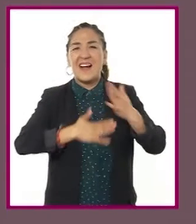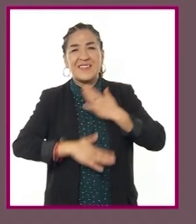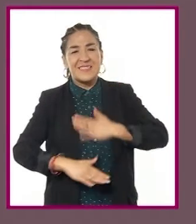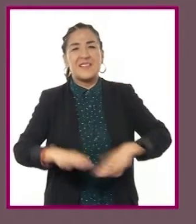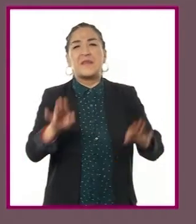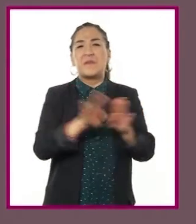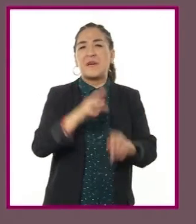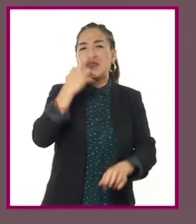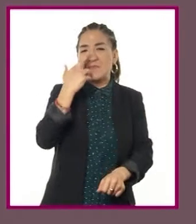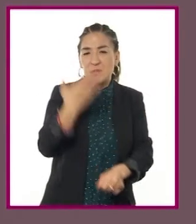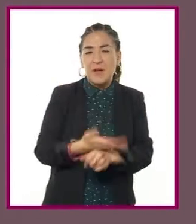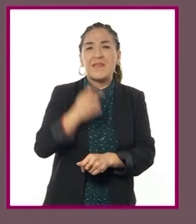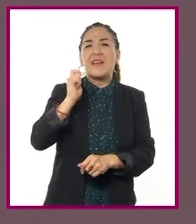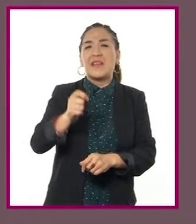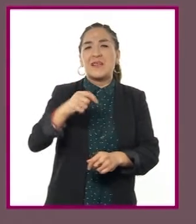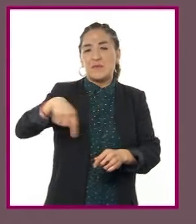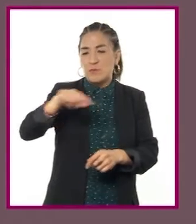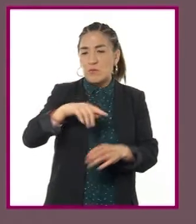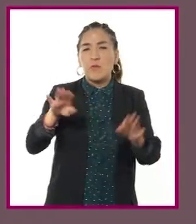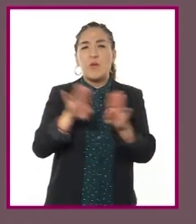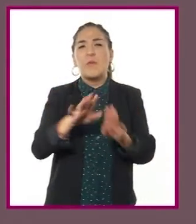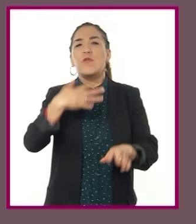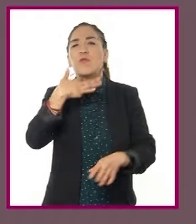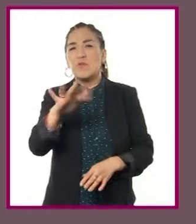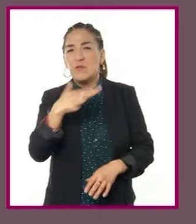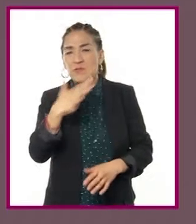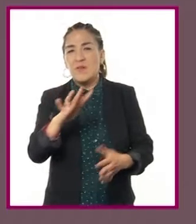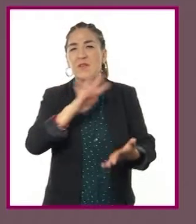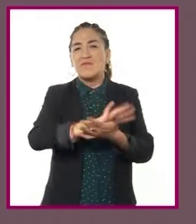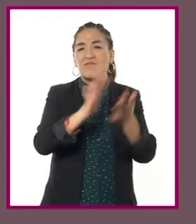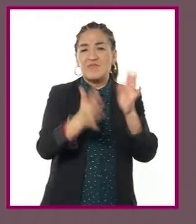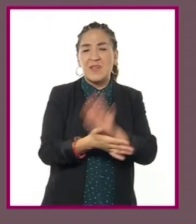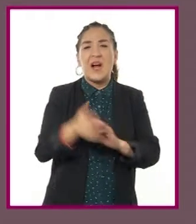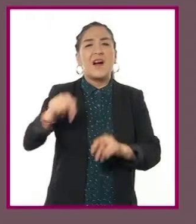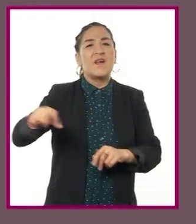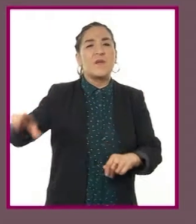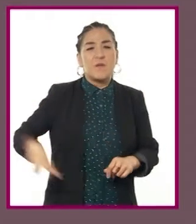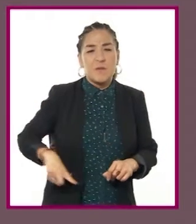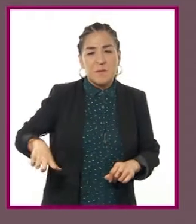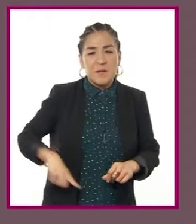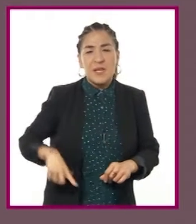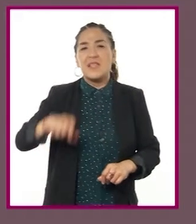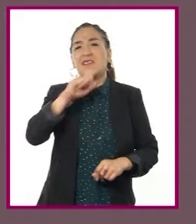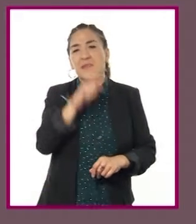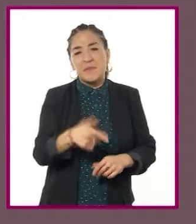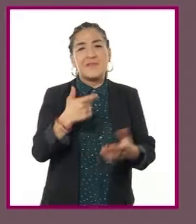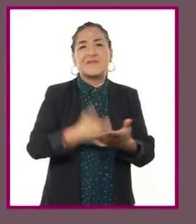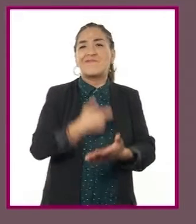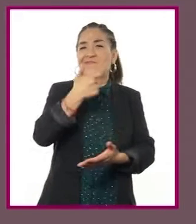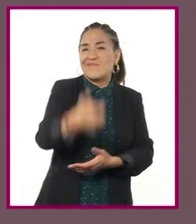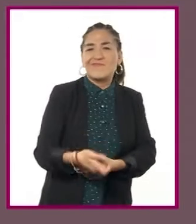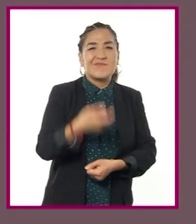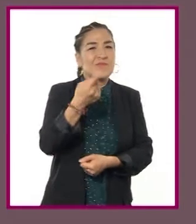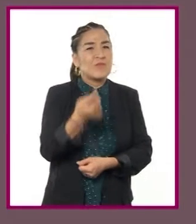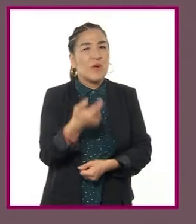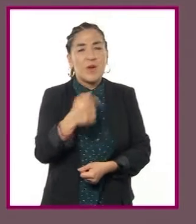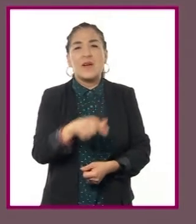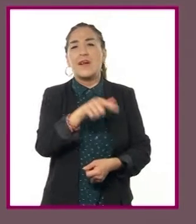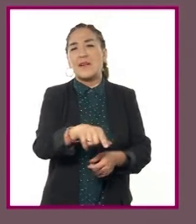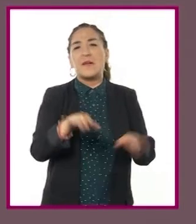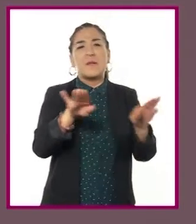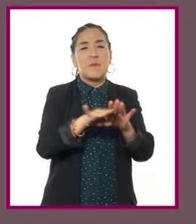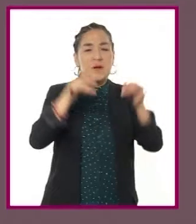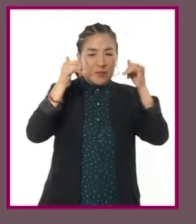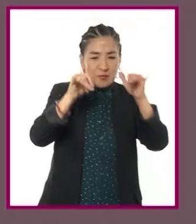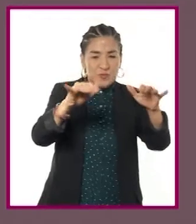los partidos comunistas, la corrupción entre los integrantes de los gobiernos, la poca inversión en la industria y la